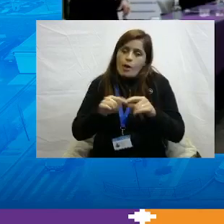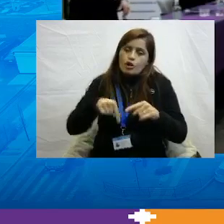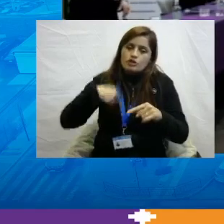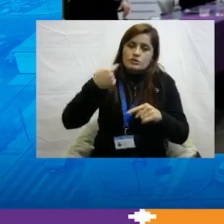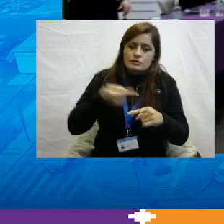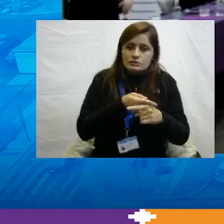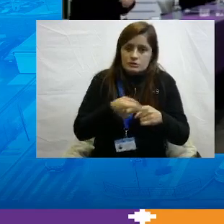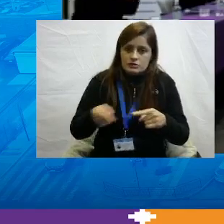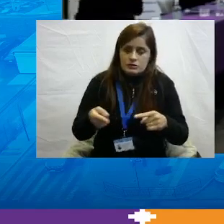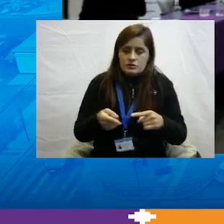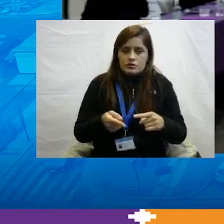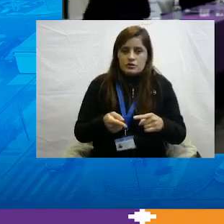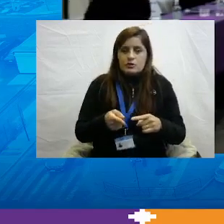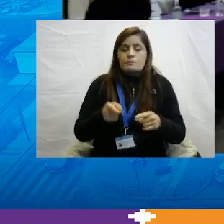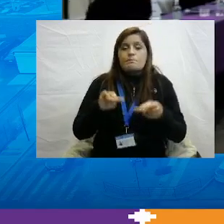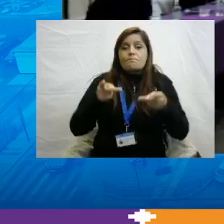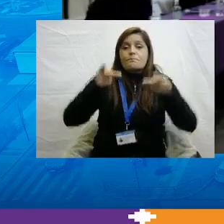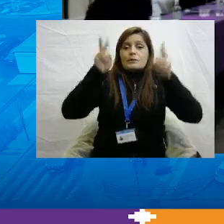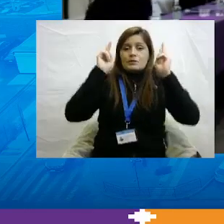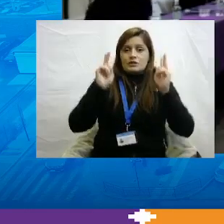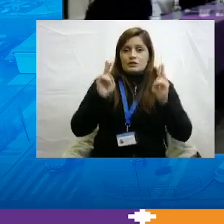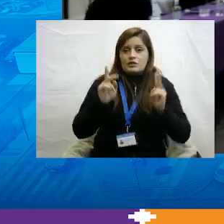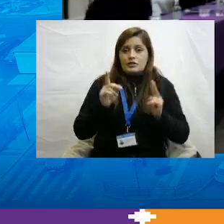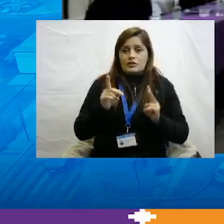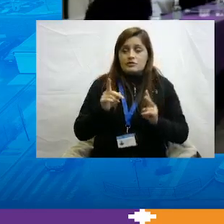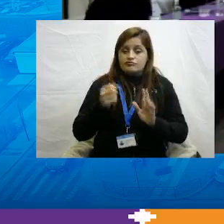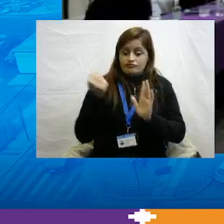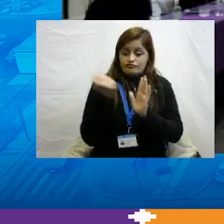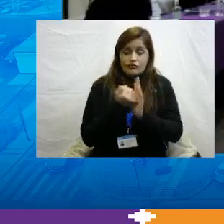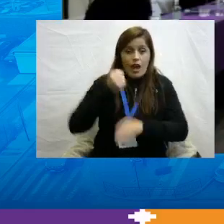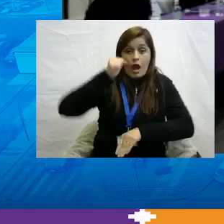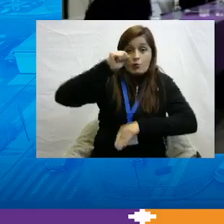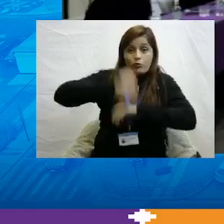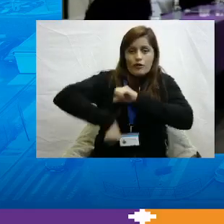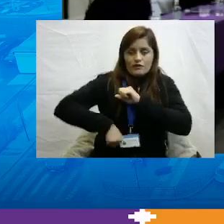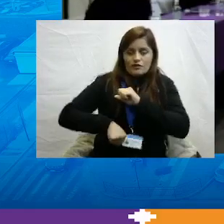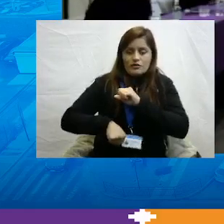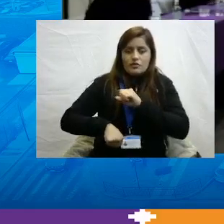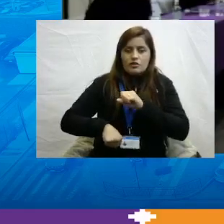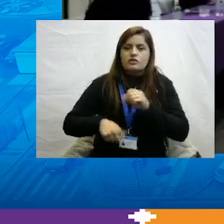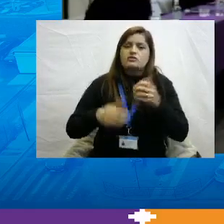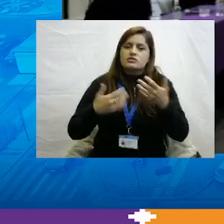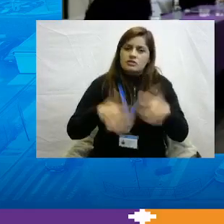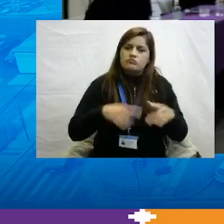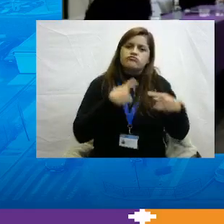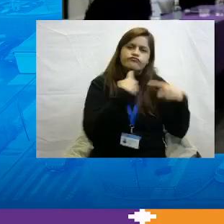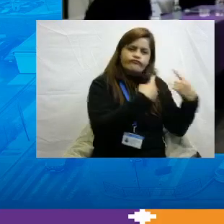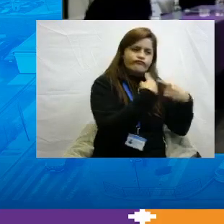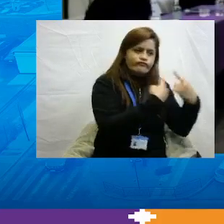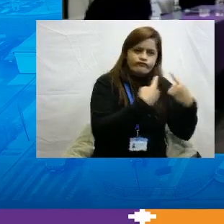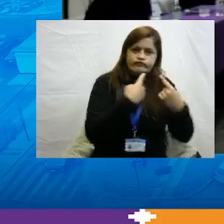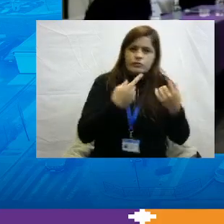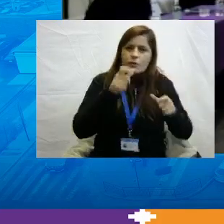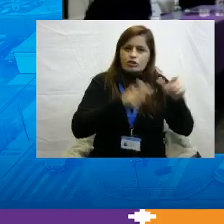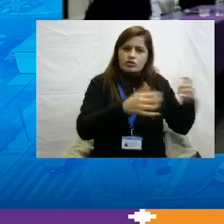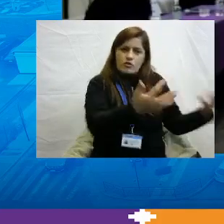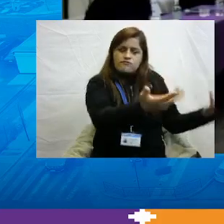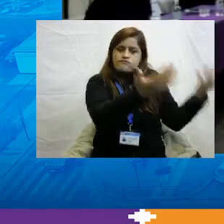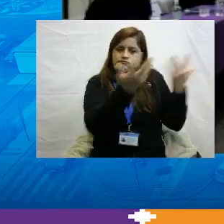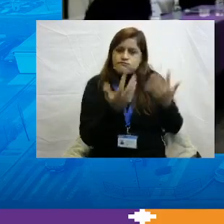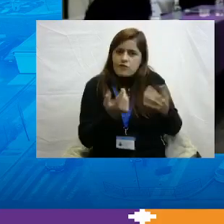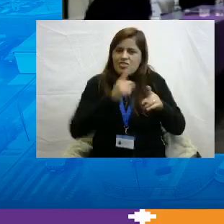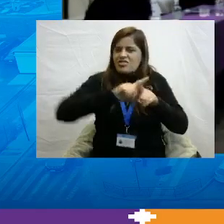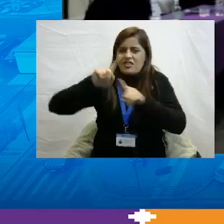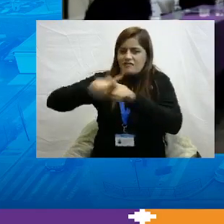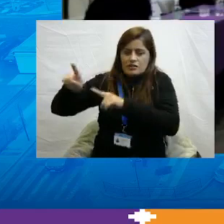semana, pero que nos permita no solo validar este proceso, que ha sido y ha contado con una alta participación de la comunidad en